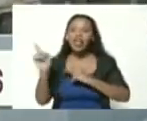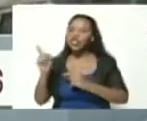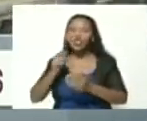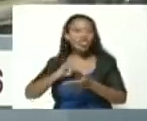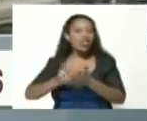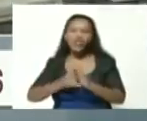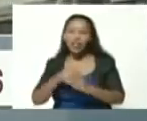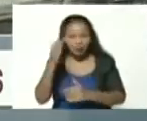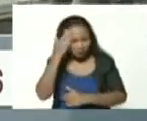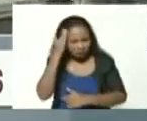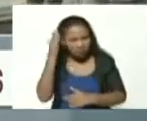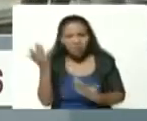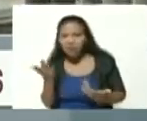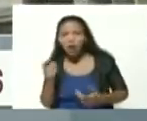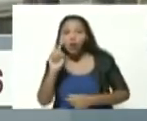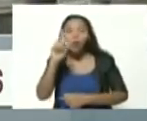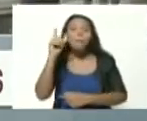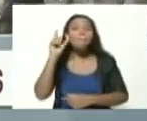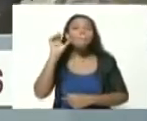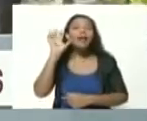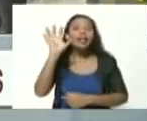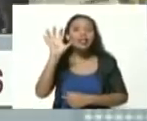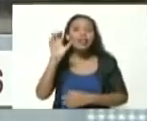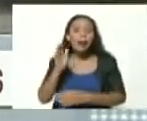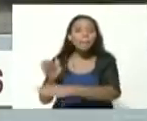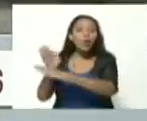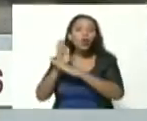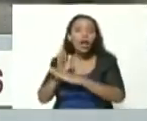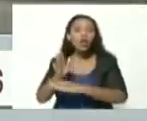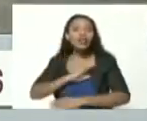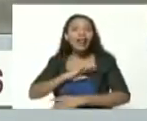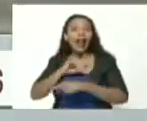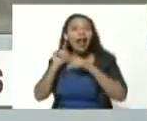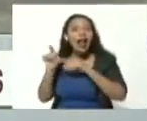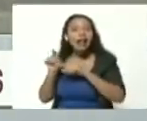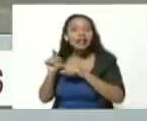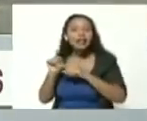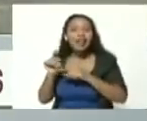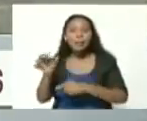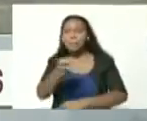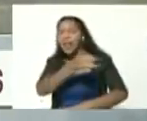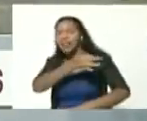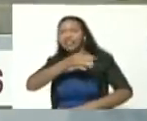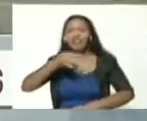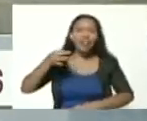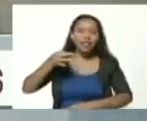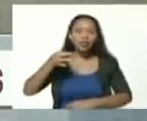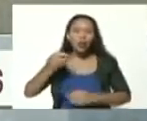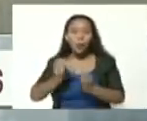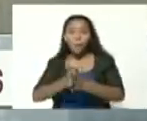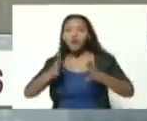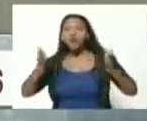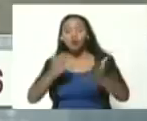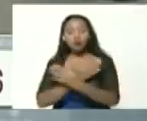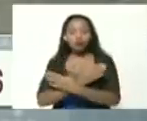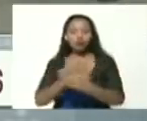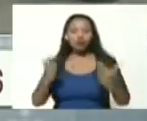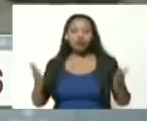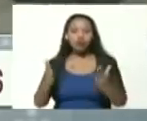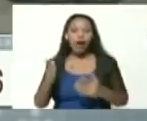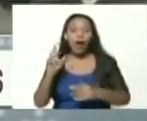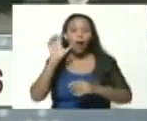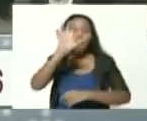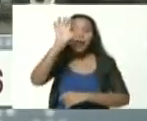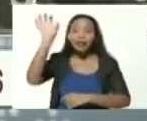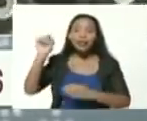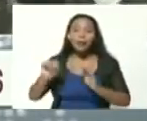significa para un país bloqueado tener este éxito gigante y poder ofrecer a los